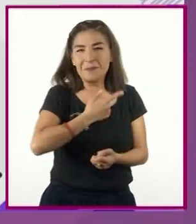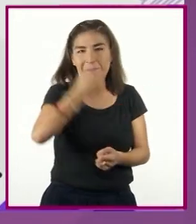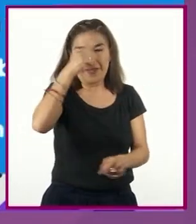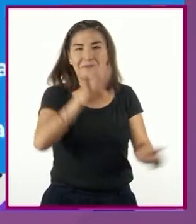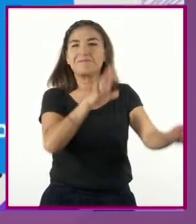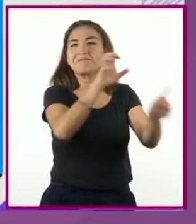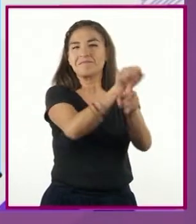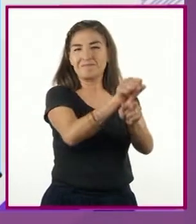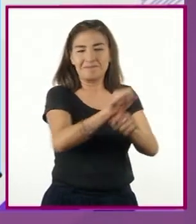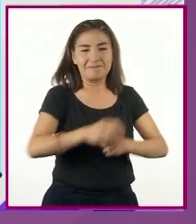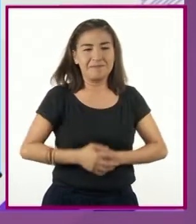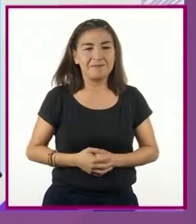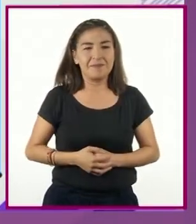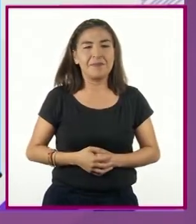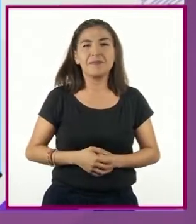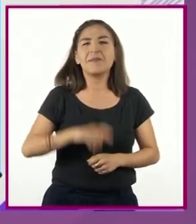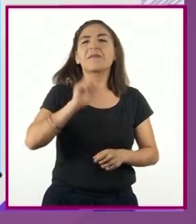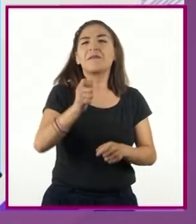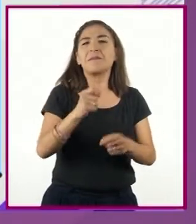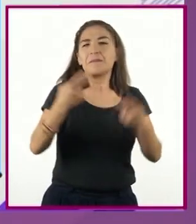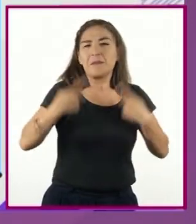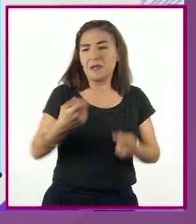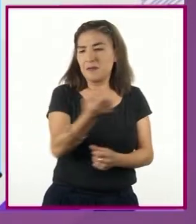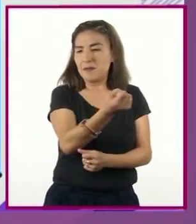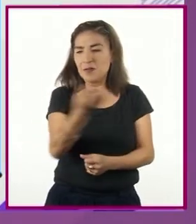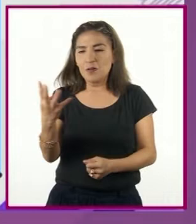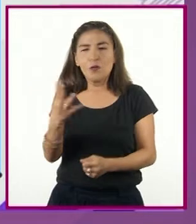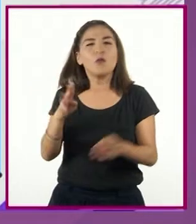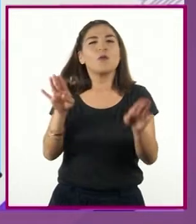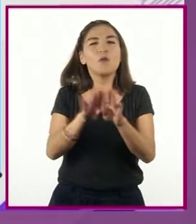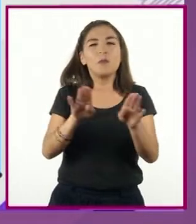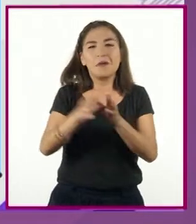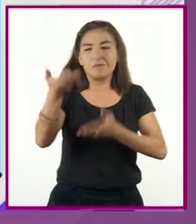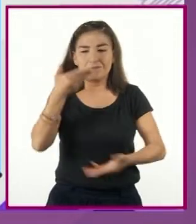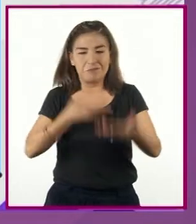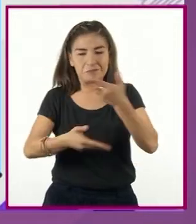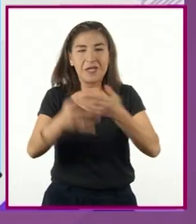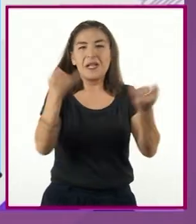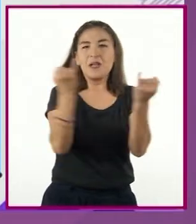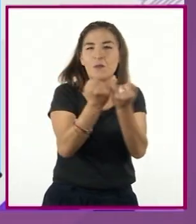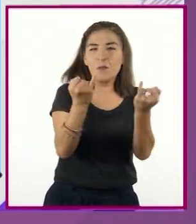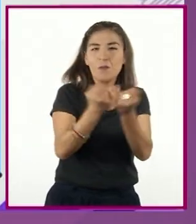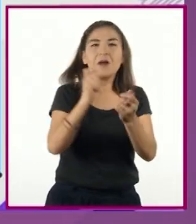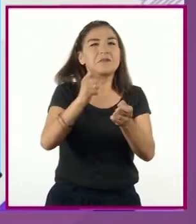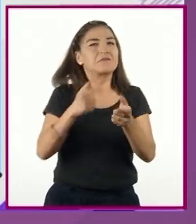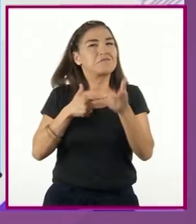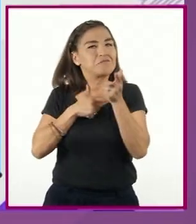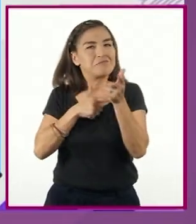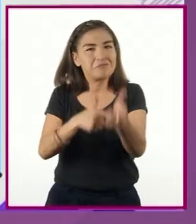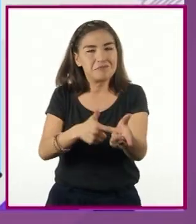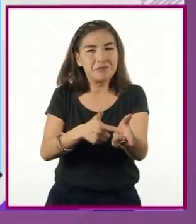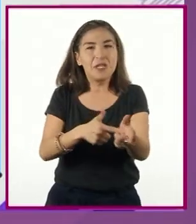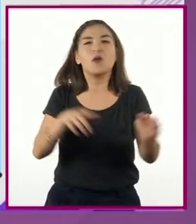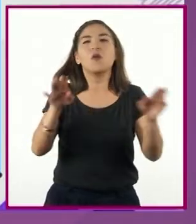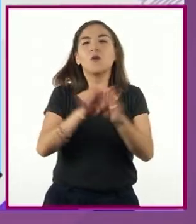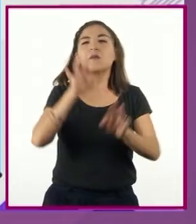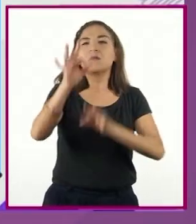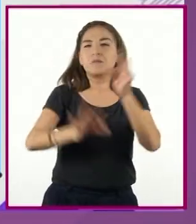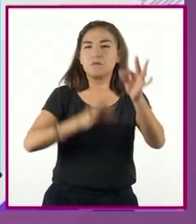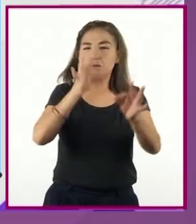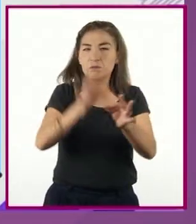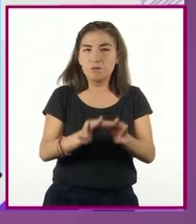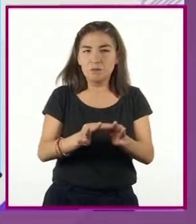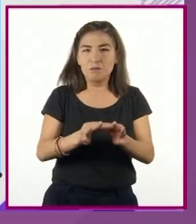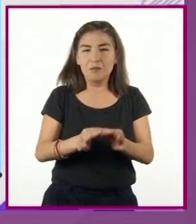alcanzarlo. Sus integrantes tienen una relación recíproca y continua, asumen un cierto